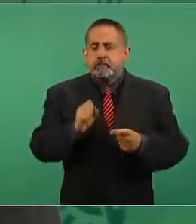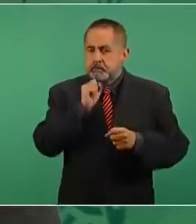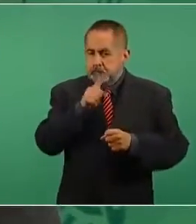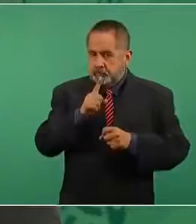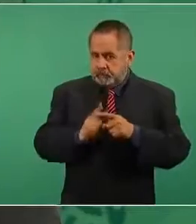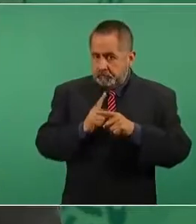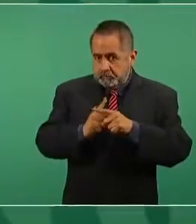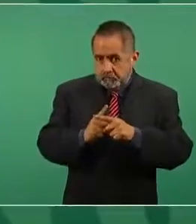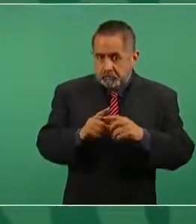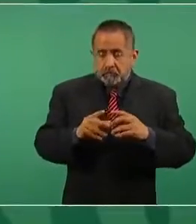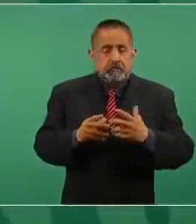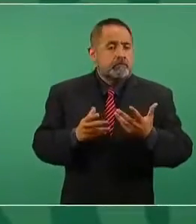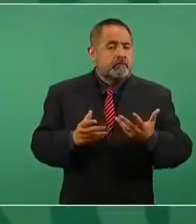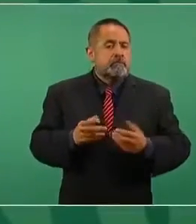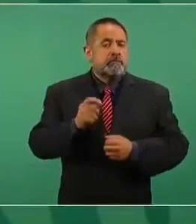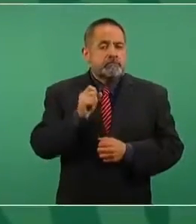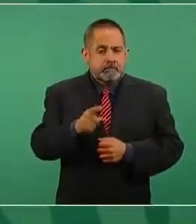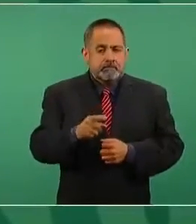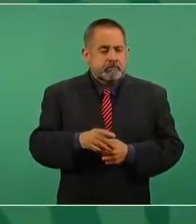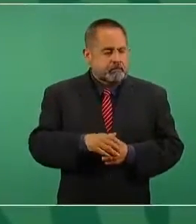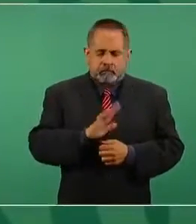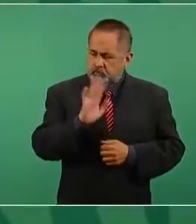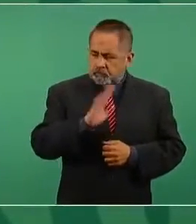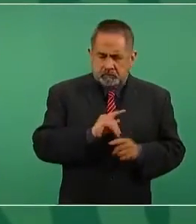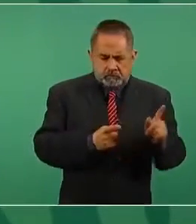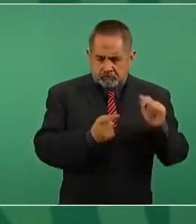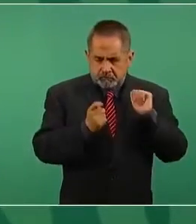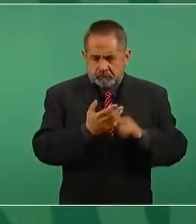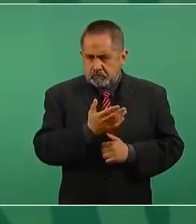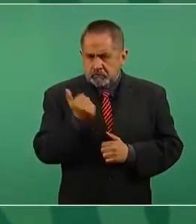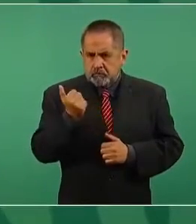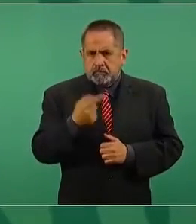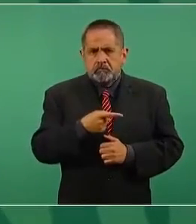además de que se cobre